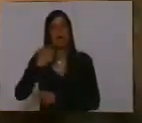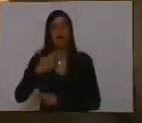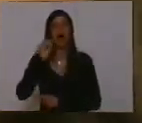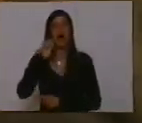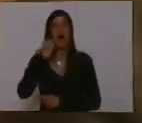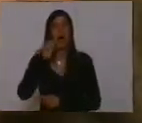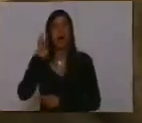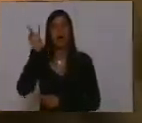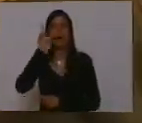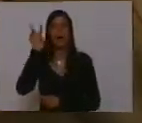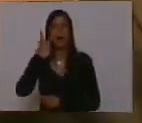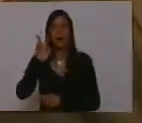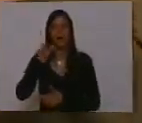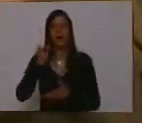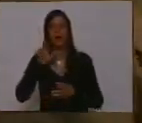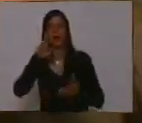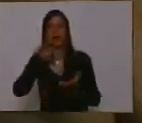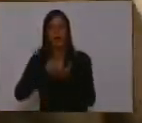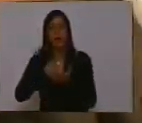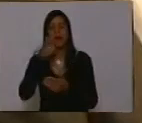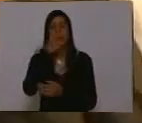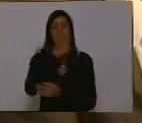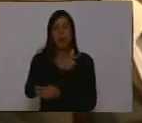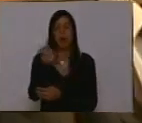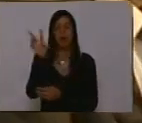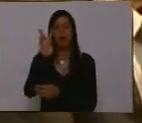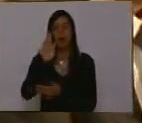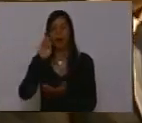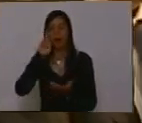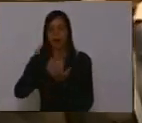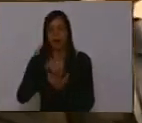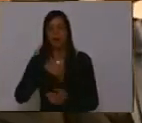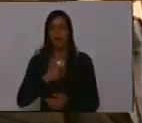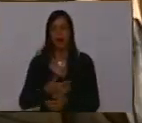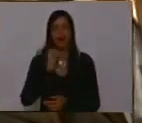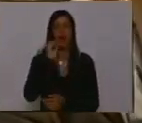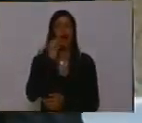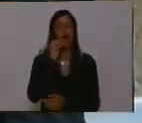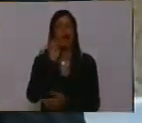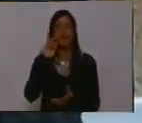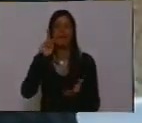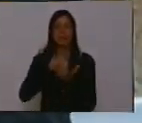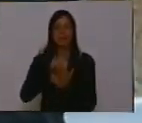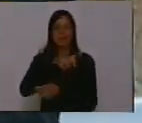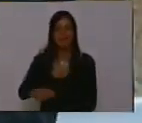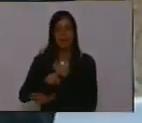juventud, será con el pueblo, pero con el pueblo joven.